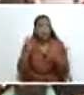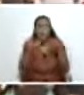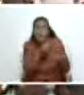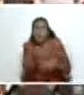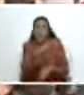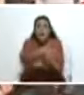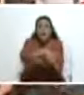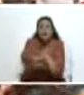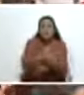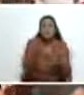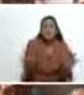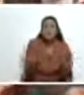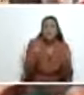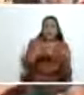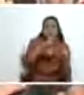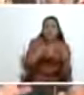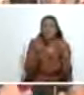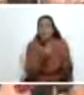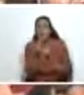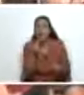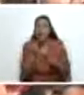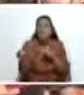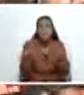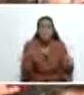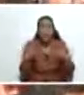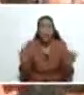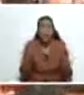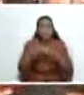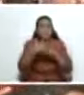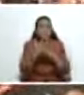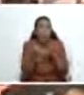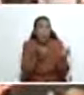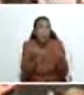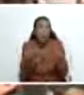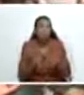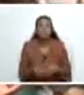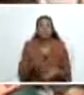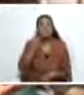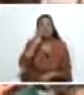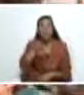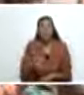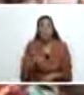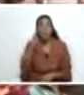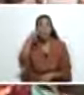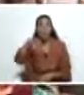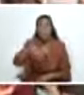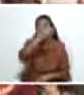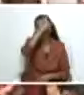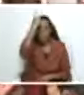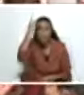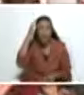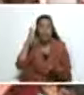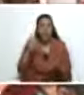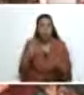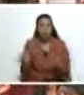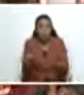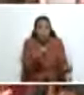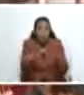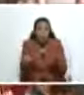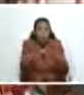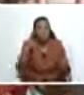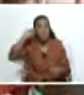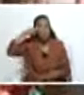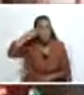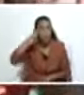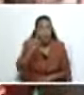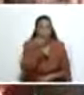cosa? ¿Qué hay el otro? Aquí, allá, más allá. Y otro que estuvo aquí en primera línea fue Diosdado, quien recordamos